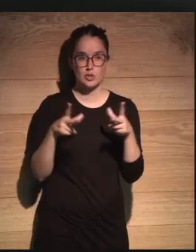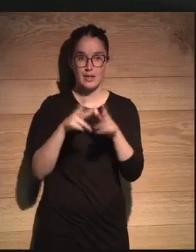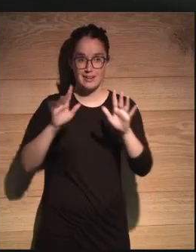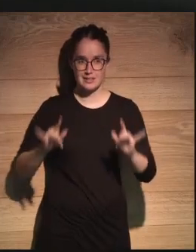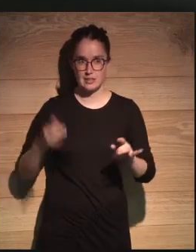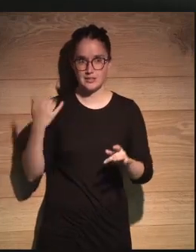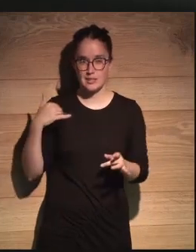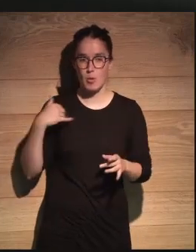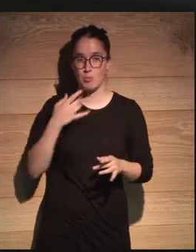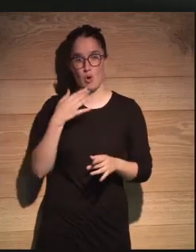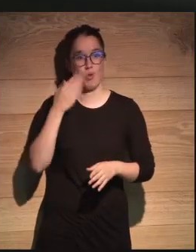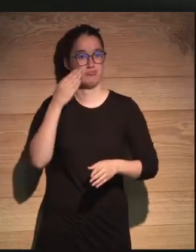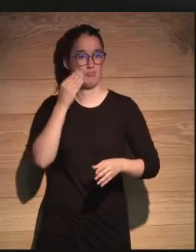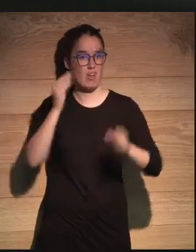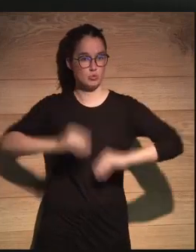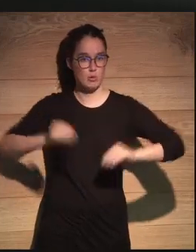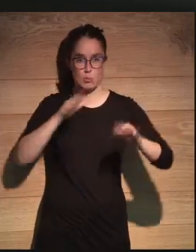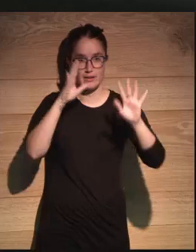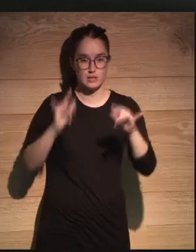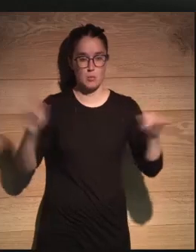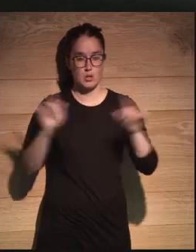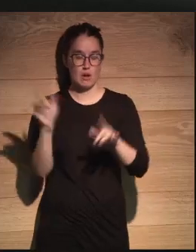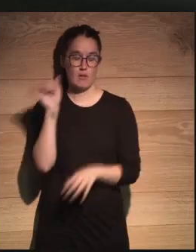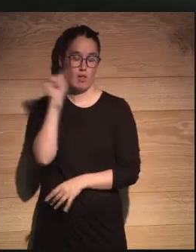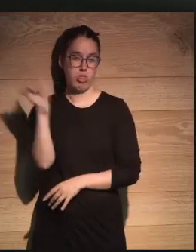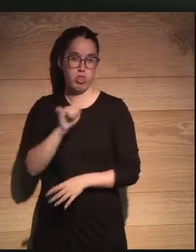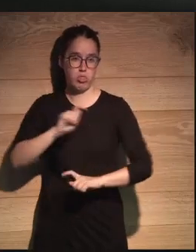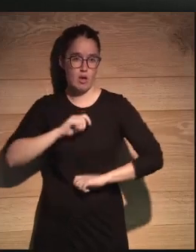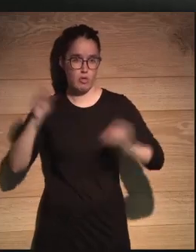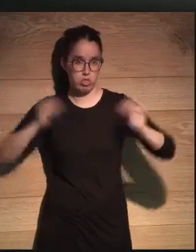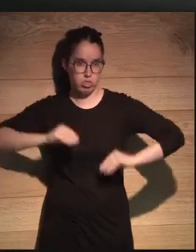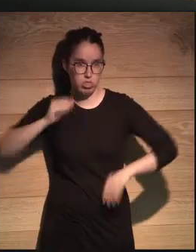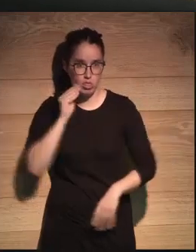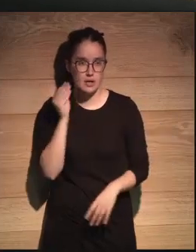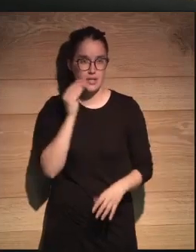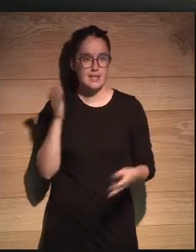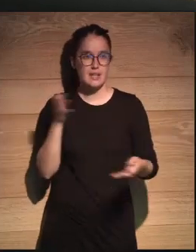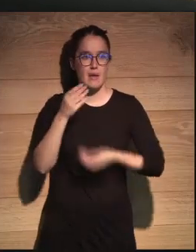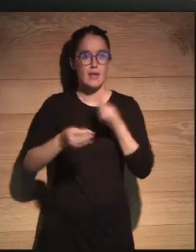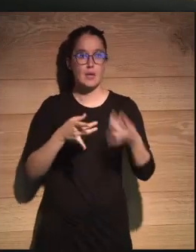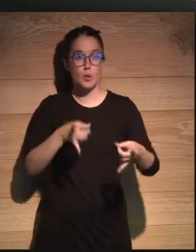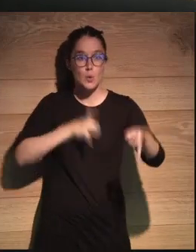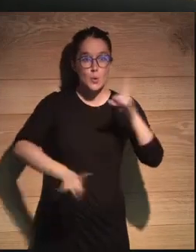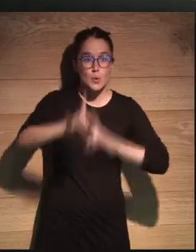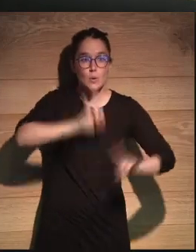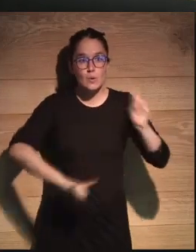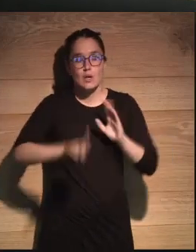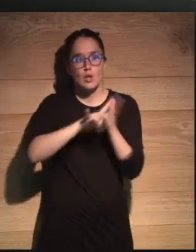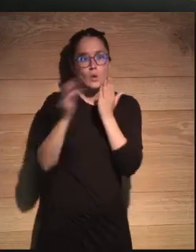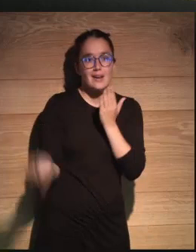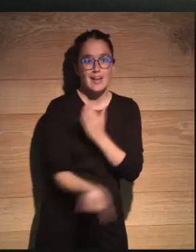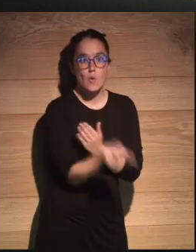ya estamos idiotizados, porque por televisión estamos idiotizados, y lo tenéis que hacer muy atractivo, con un